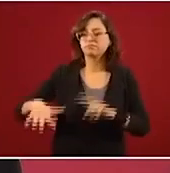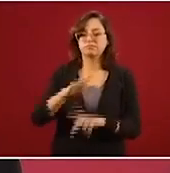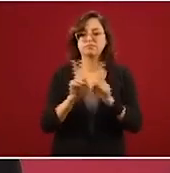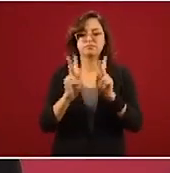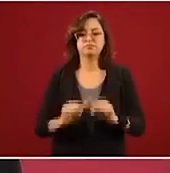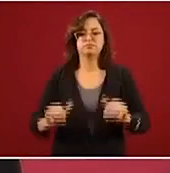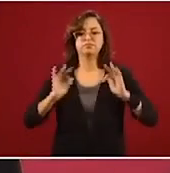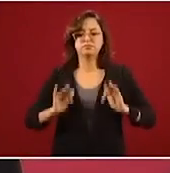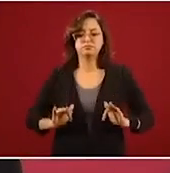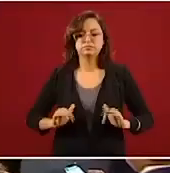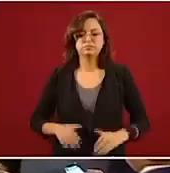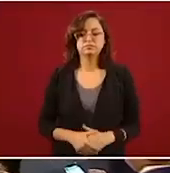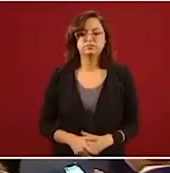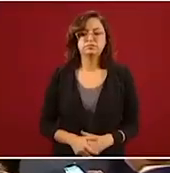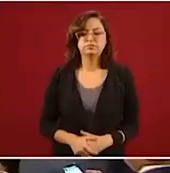país.